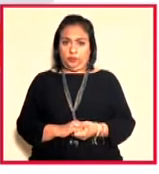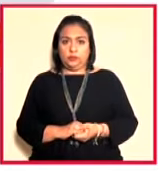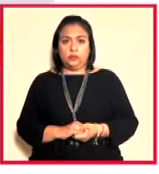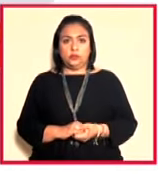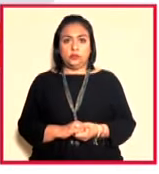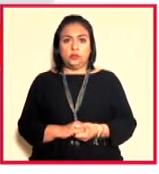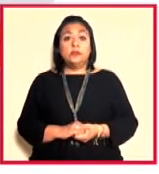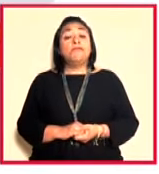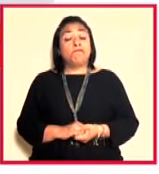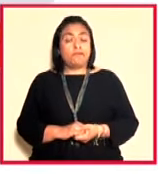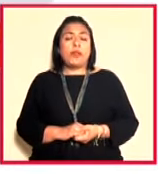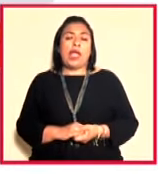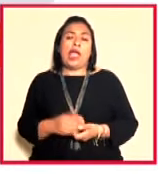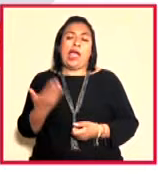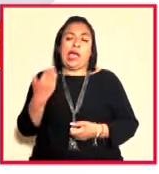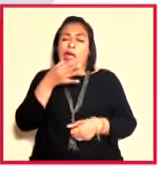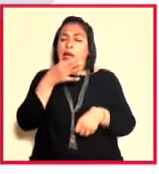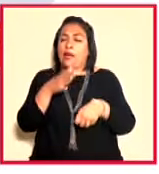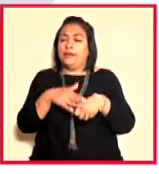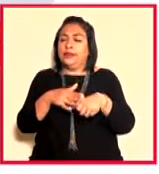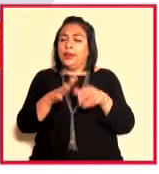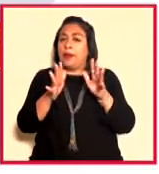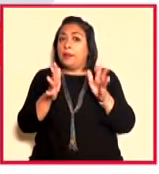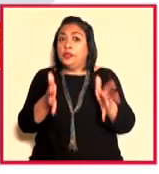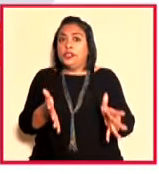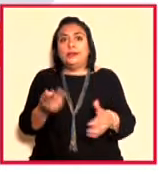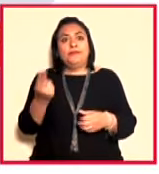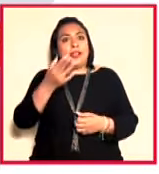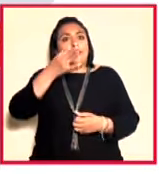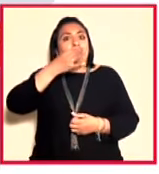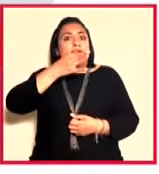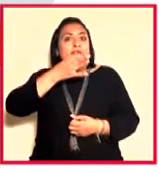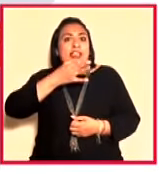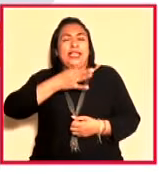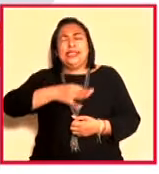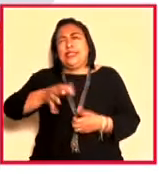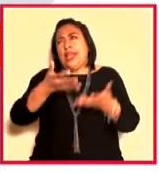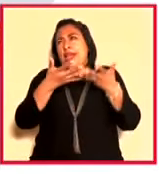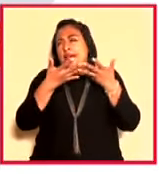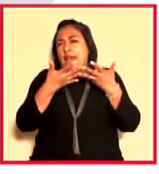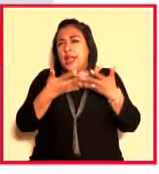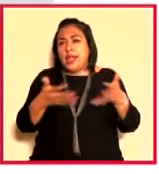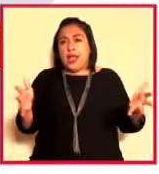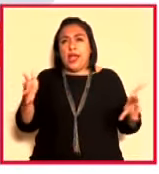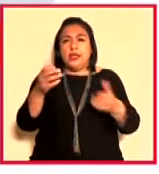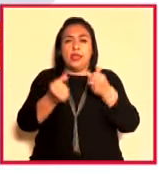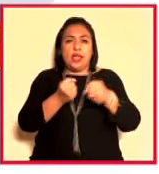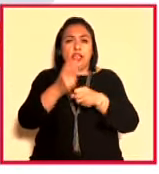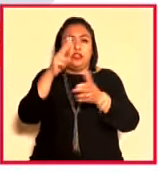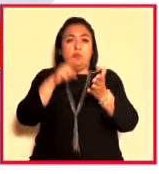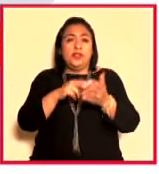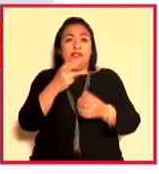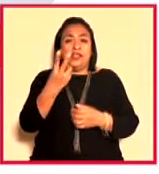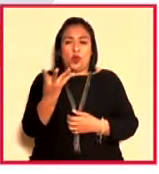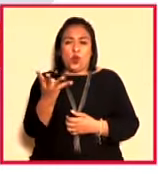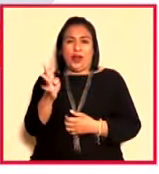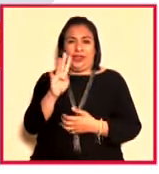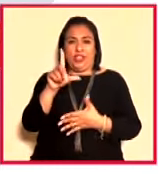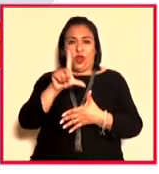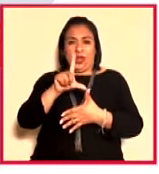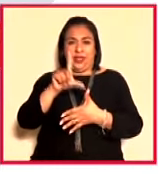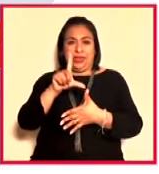Y ya lo veníamos anticipando porque hay que celebrarlo por todo lo alto este 2022. El Cuarteto Latinoamericano